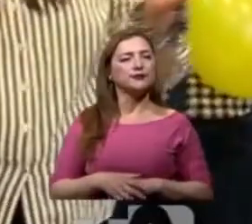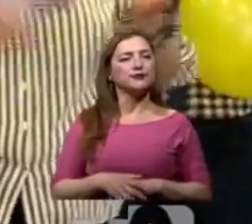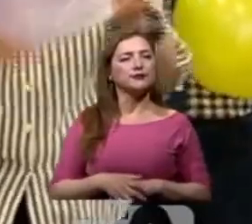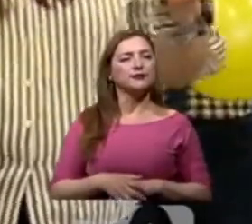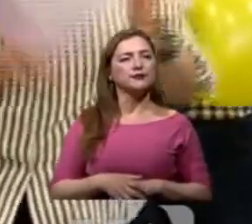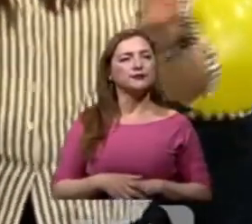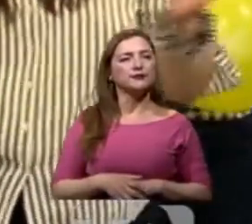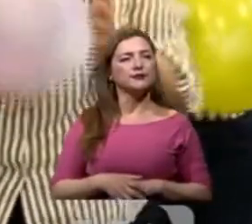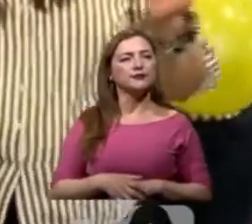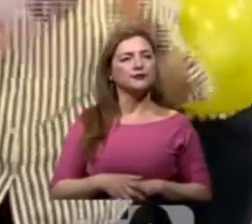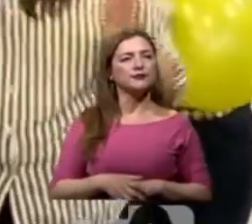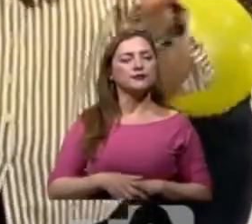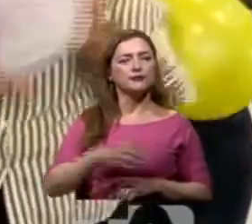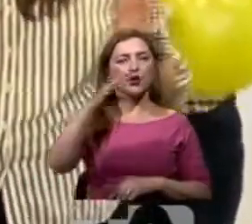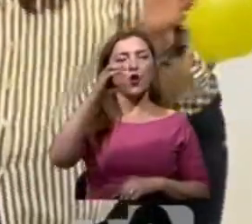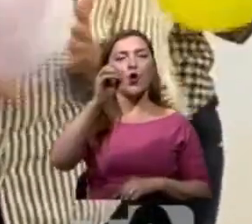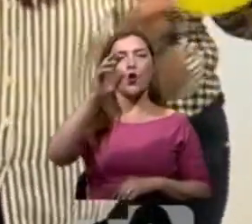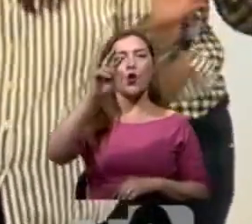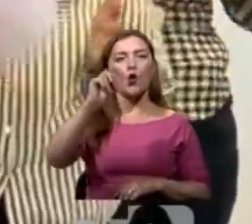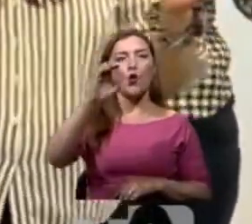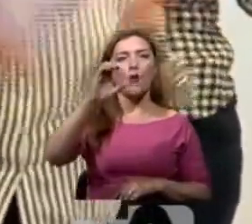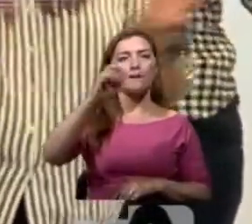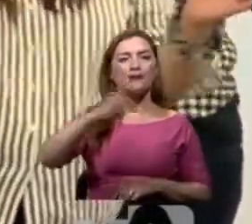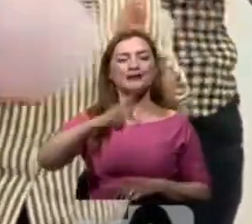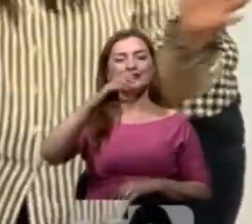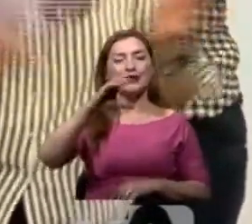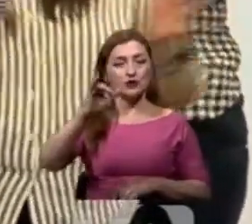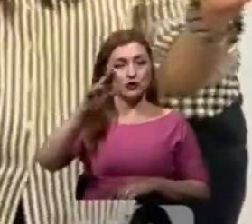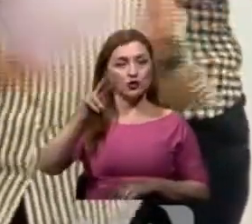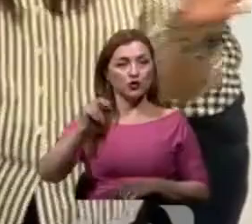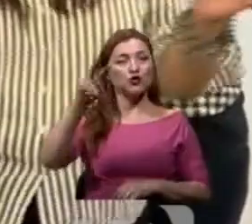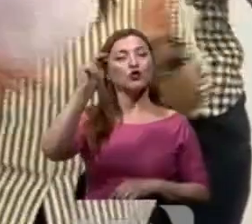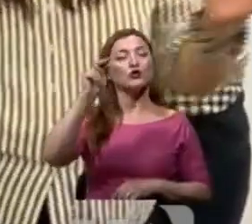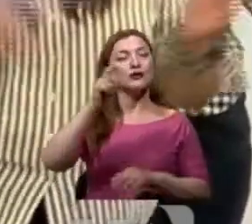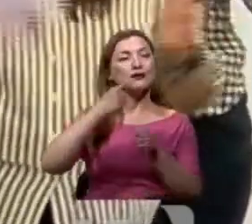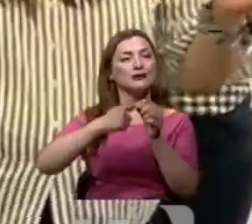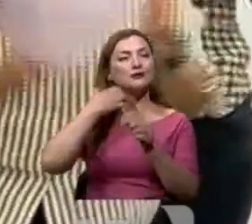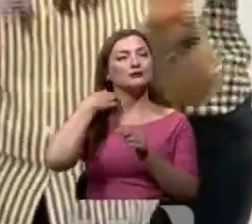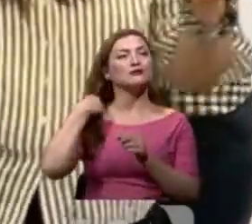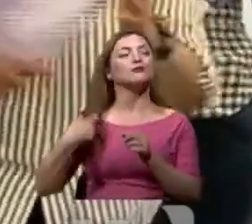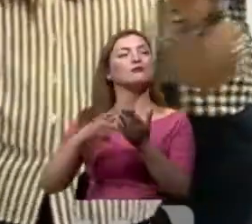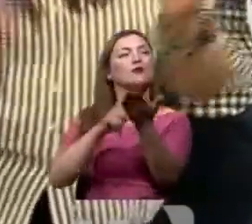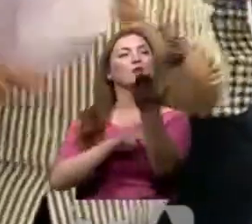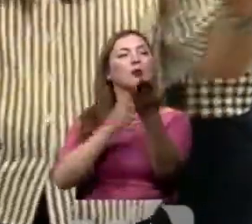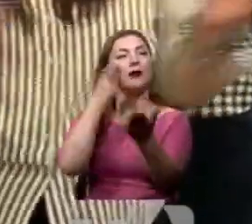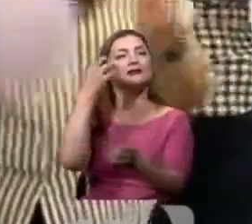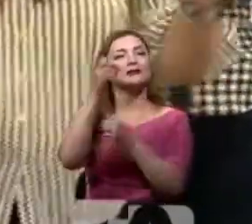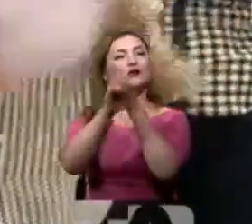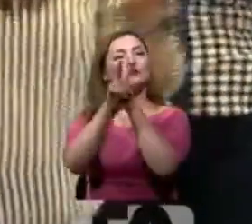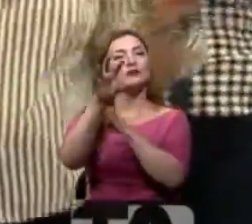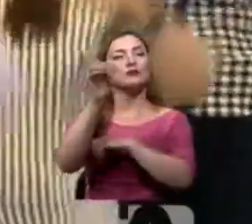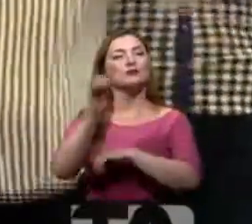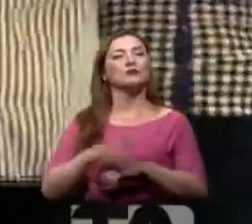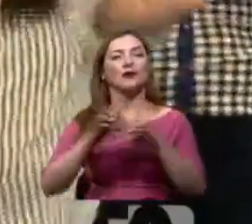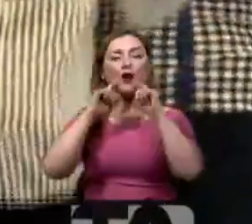en el sector de La Concepción, en el norte de la capital. Una tradición de más de 20 años, según lo que nos han contado los propietarios, y como ven,